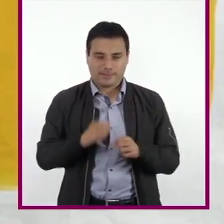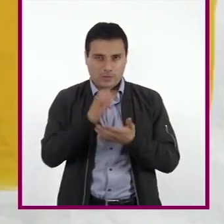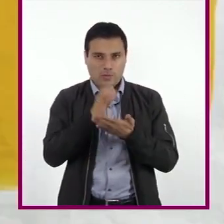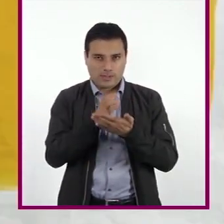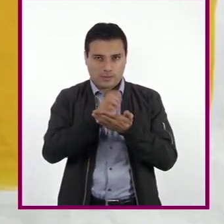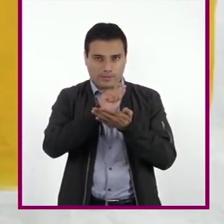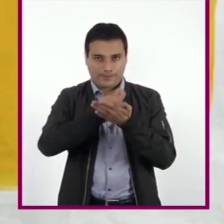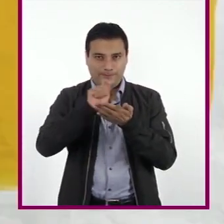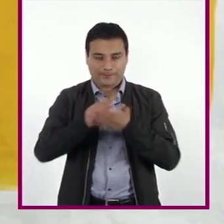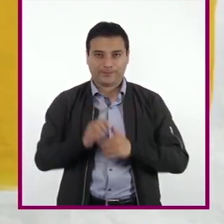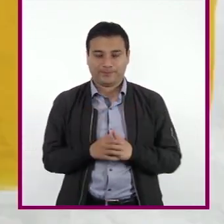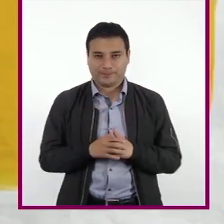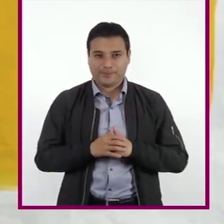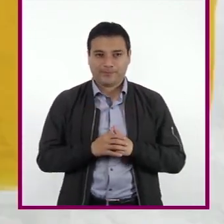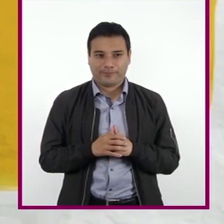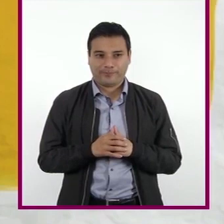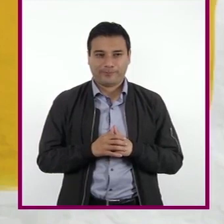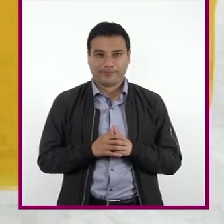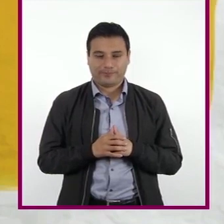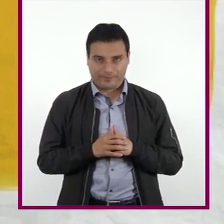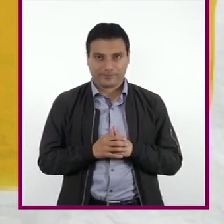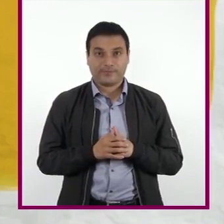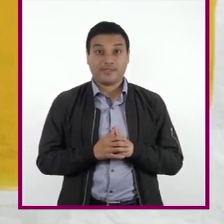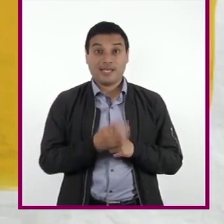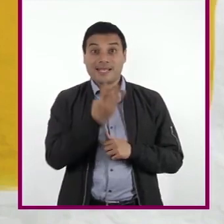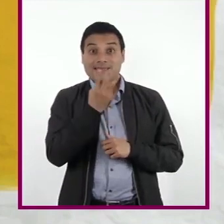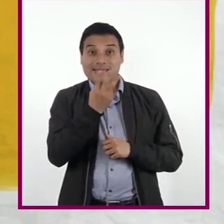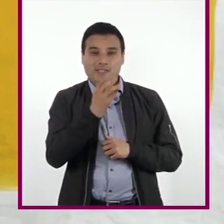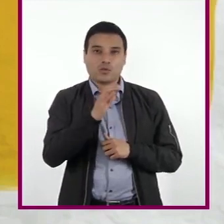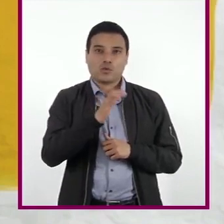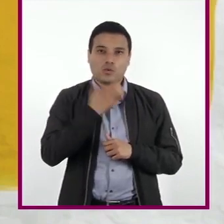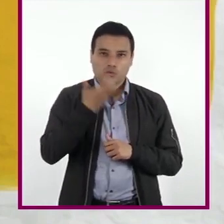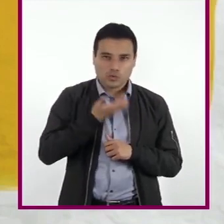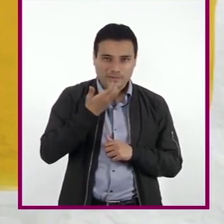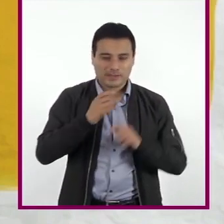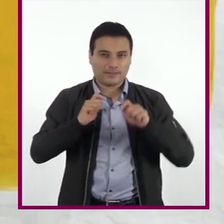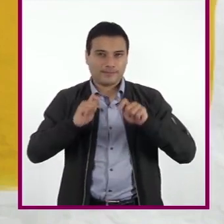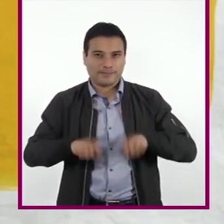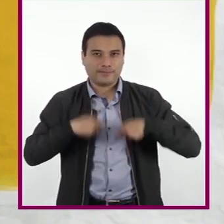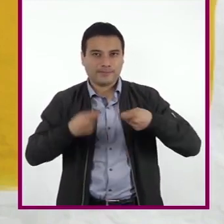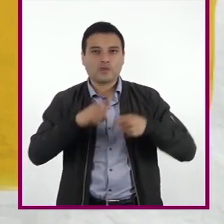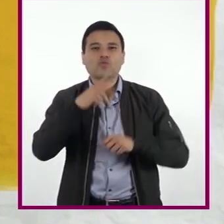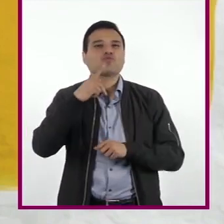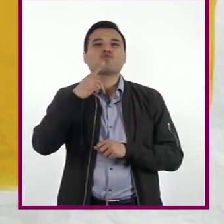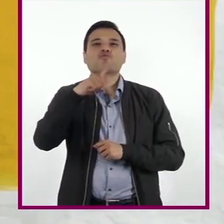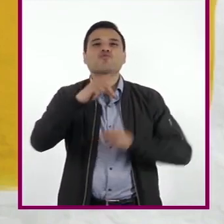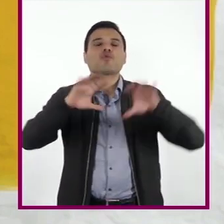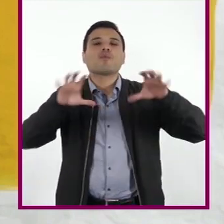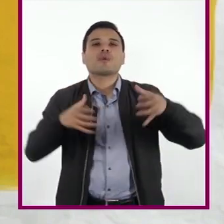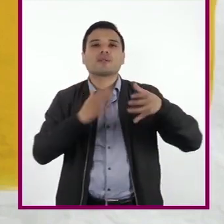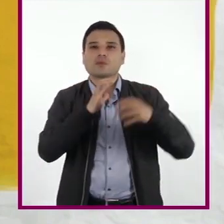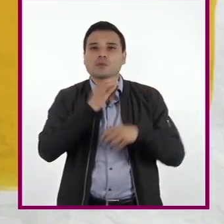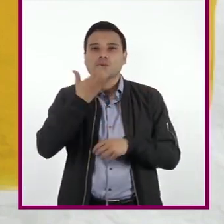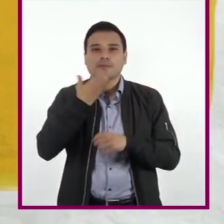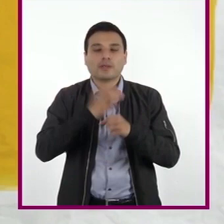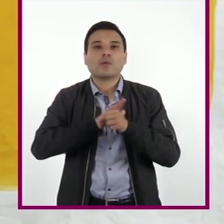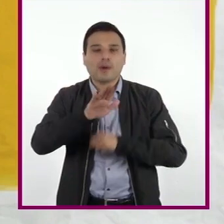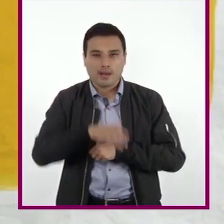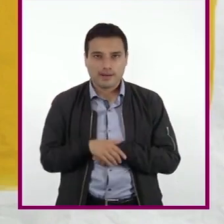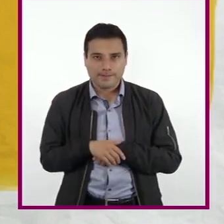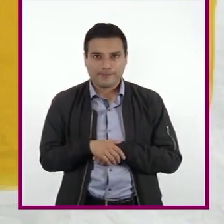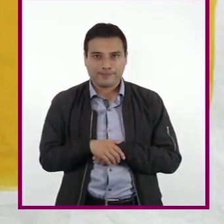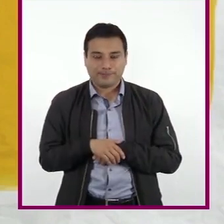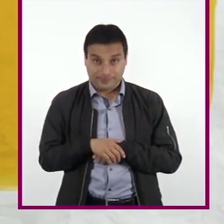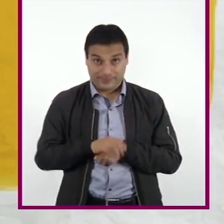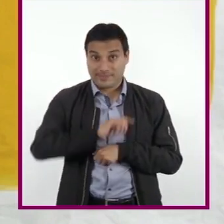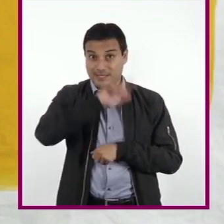cuaderno. Identifiquen 3 costumbres o tradiciones que realicen en su comunidad o región. Elaboren un cuadro